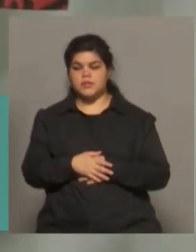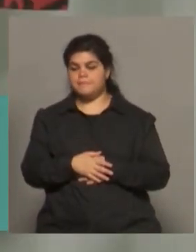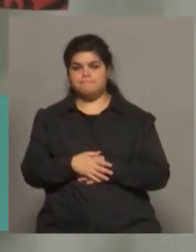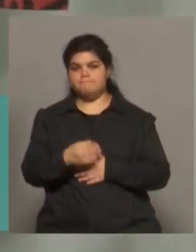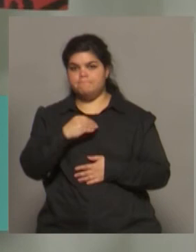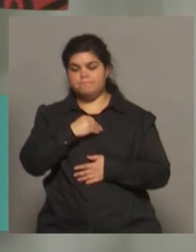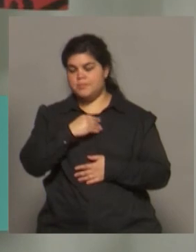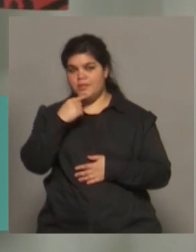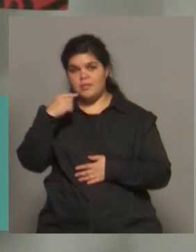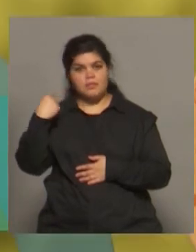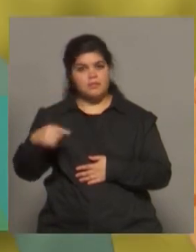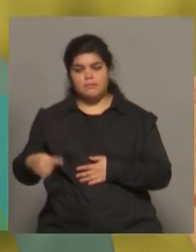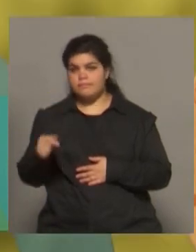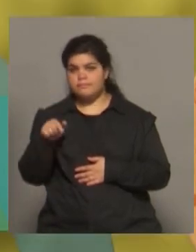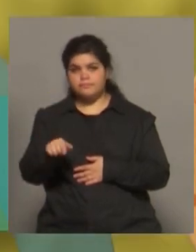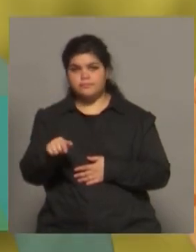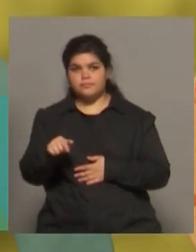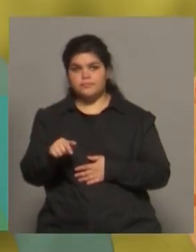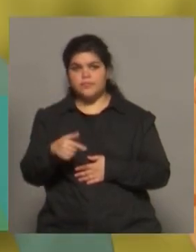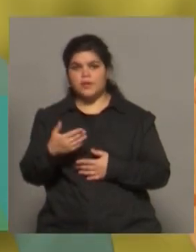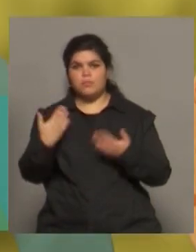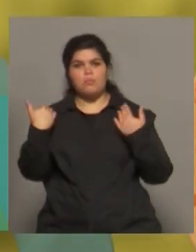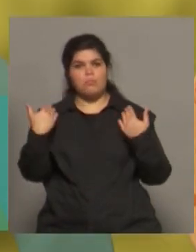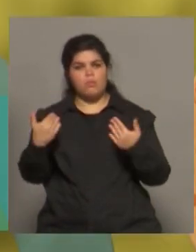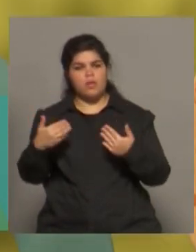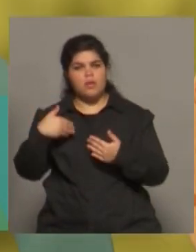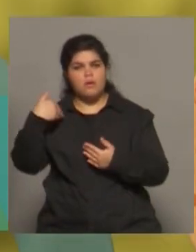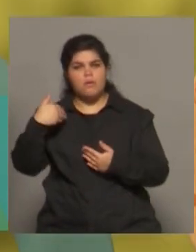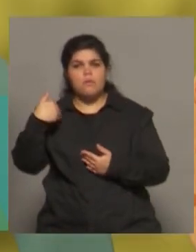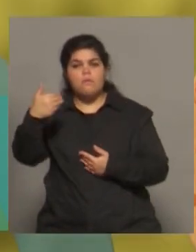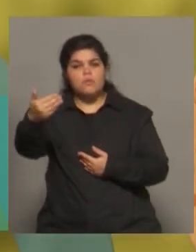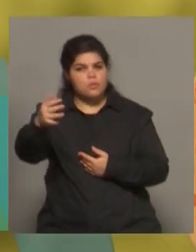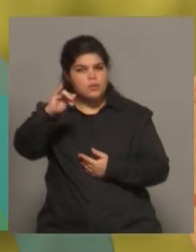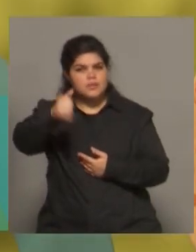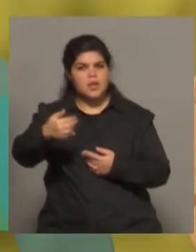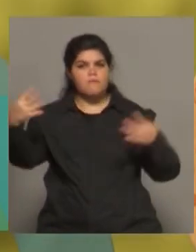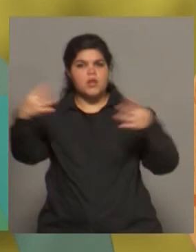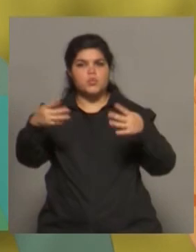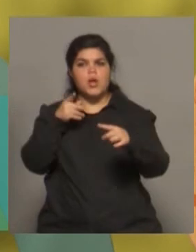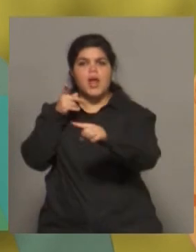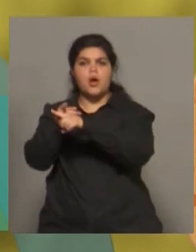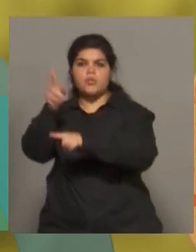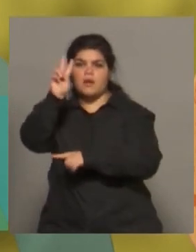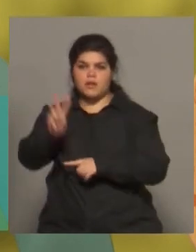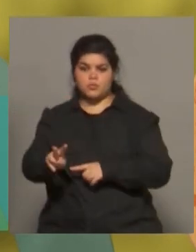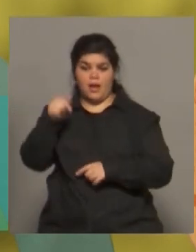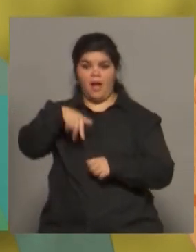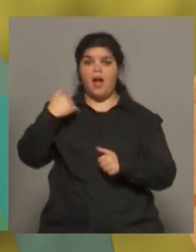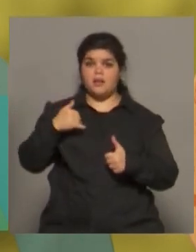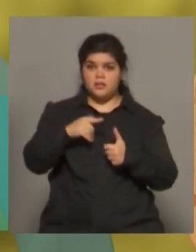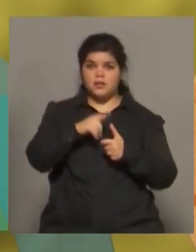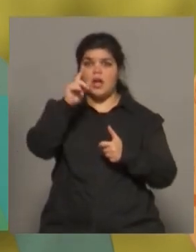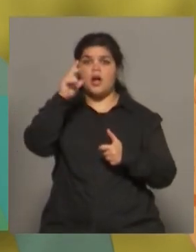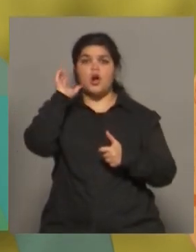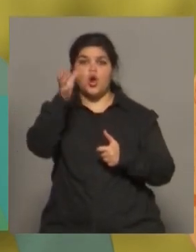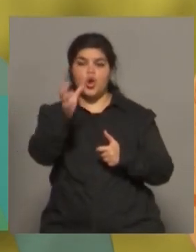tristemente se puede vislumbrar un escenario en que haya una posible guerra contra Venezuela, desde Argentina, desde Colombia,